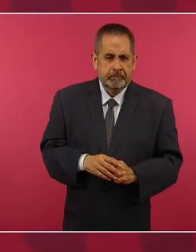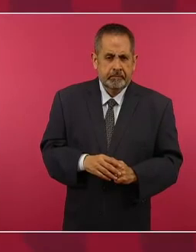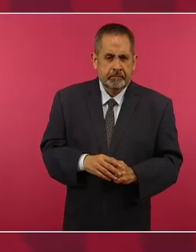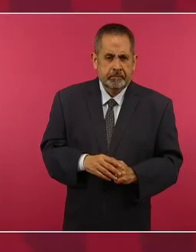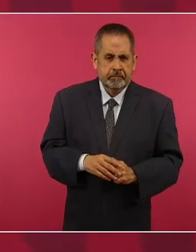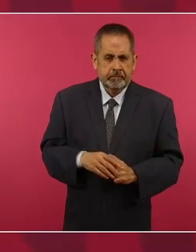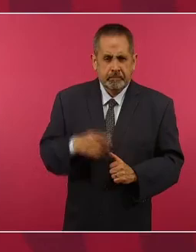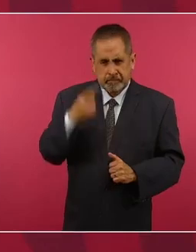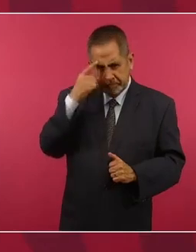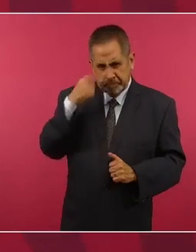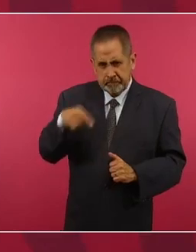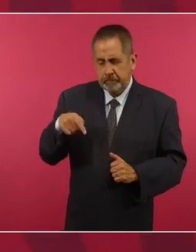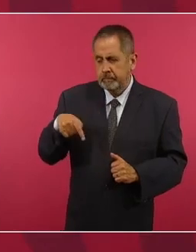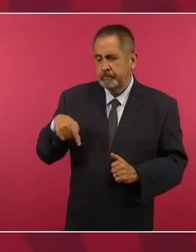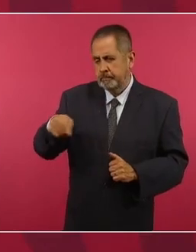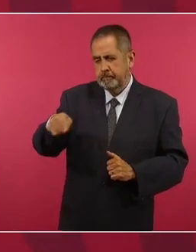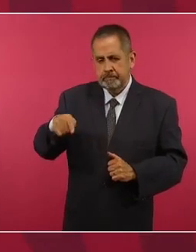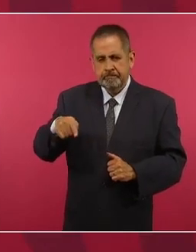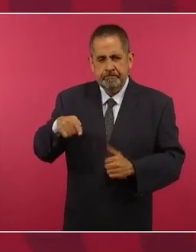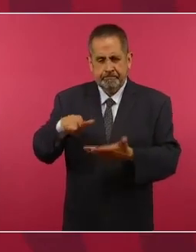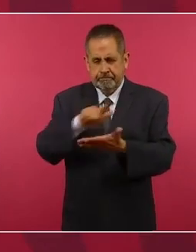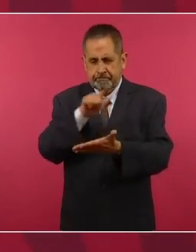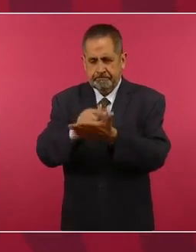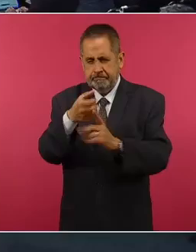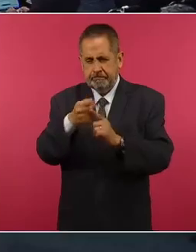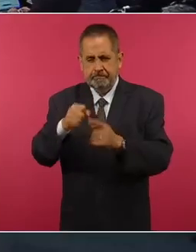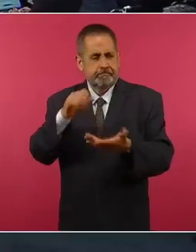aprobar las órdenes de aprehensión.